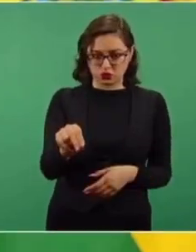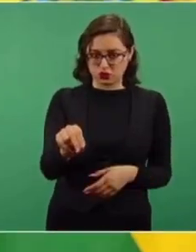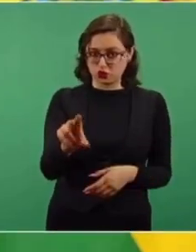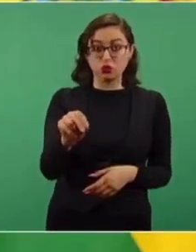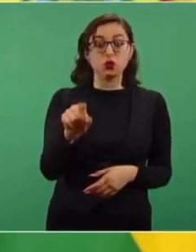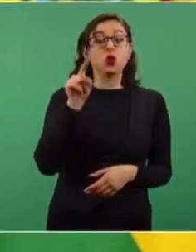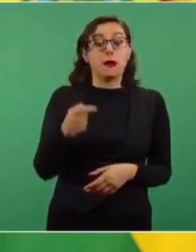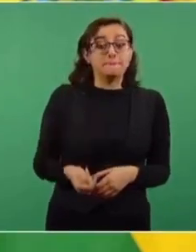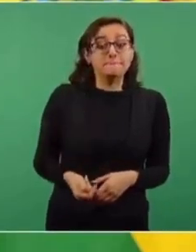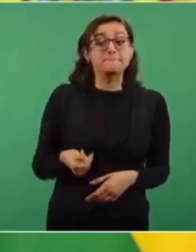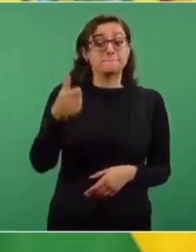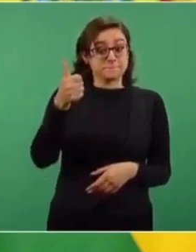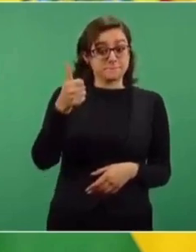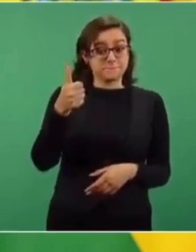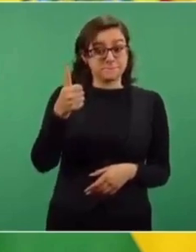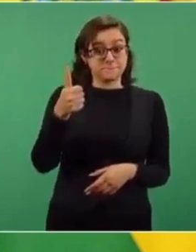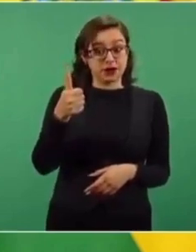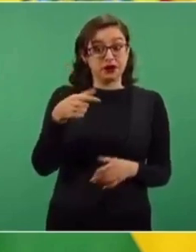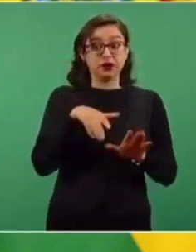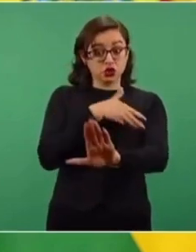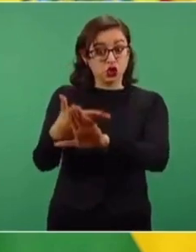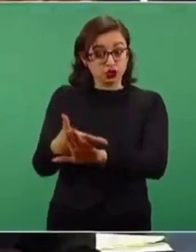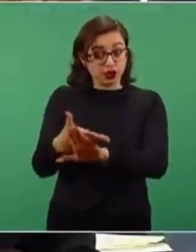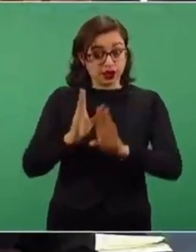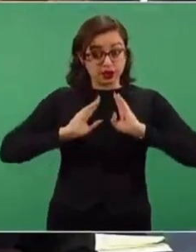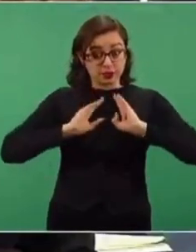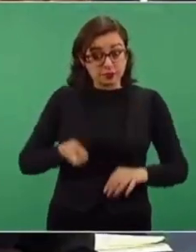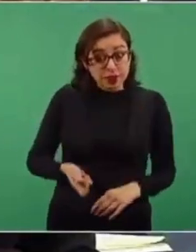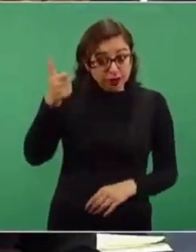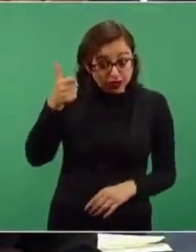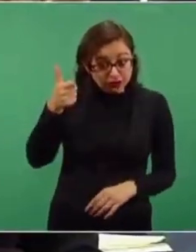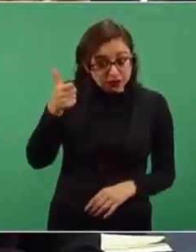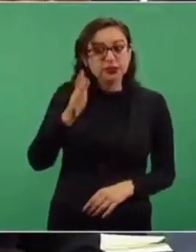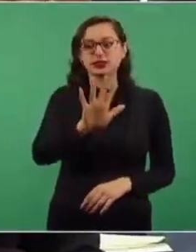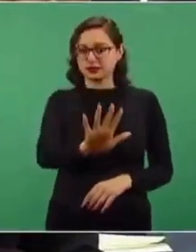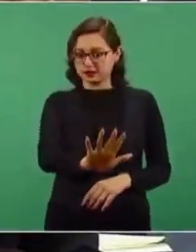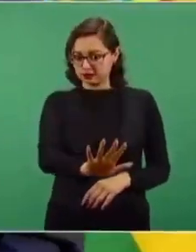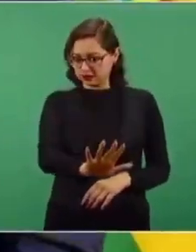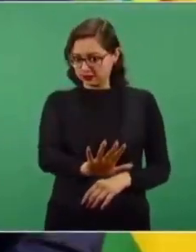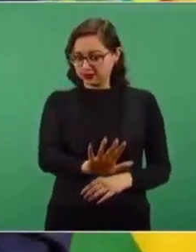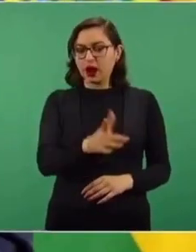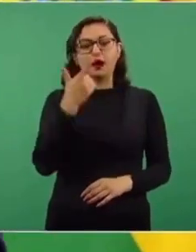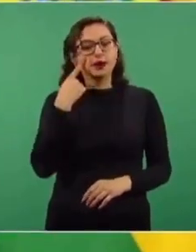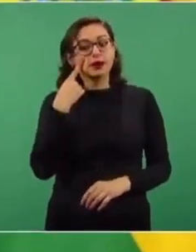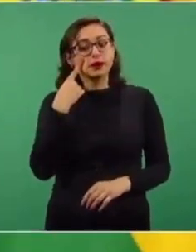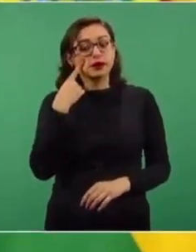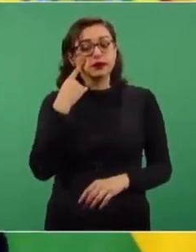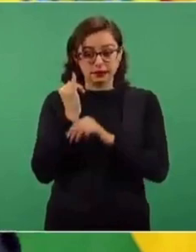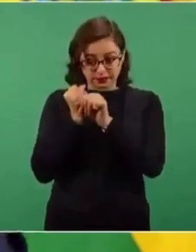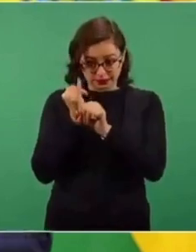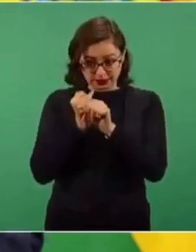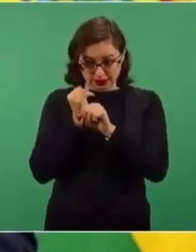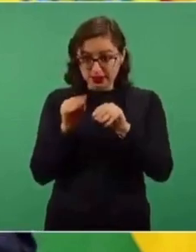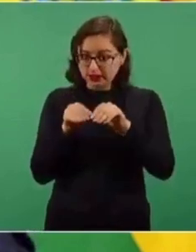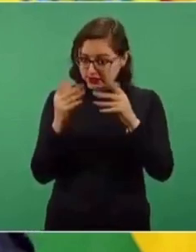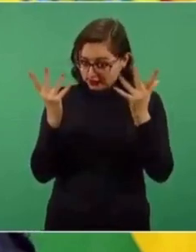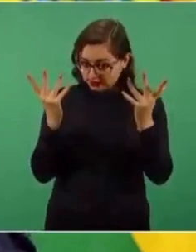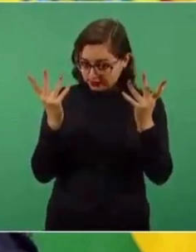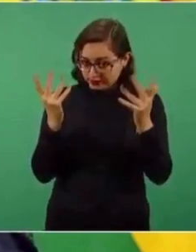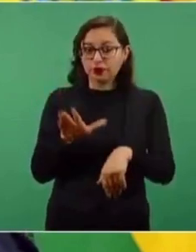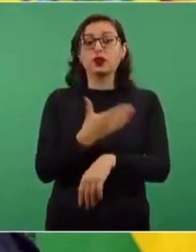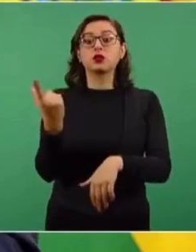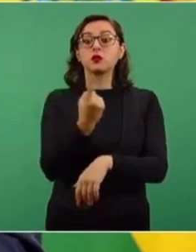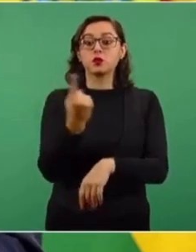vez que hay un señalamiento como el que estás haciendo tú. Por eso necesitamos aclararlo, porque